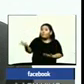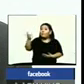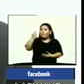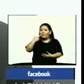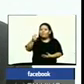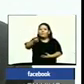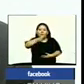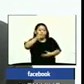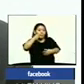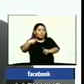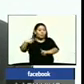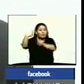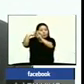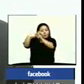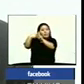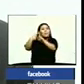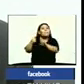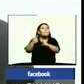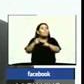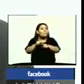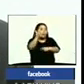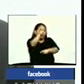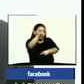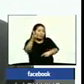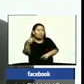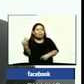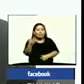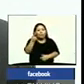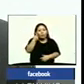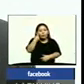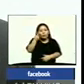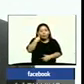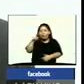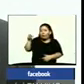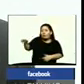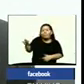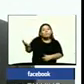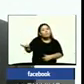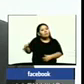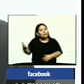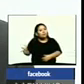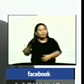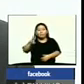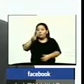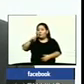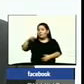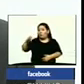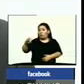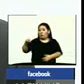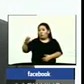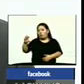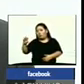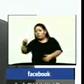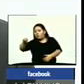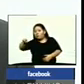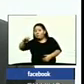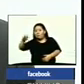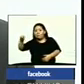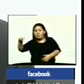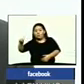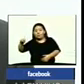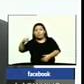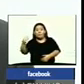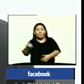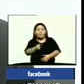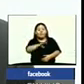sentido, pero el país tiene que prever que ahí vendrían alrededor de 200.000 familias vinculadas al